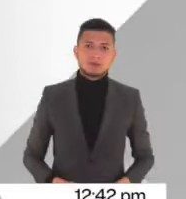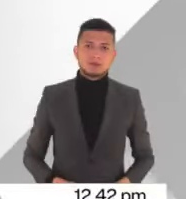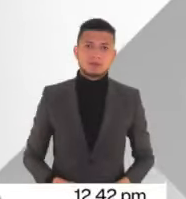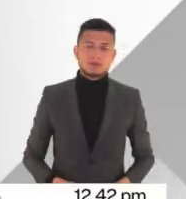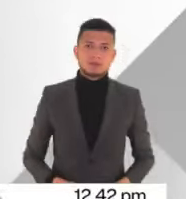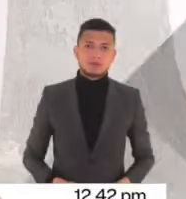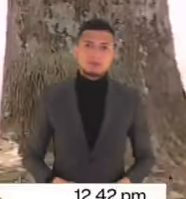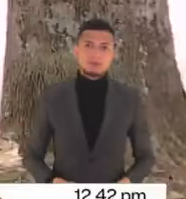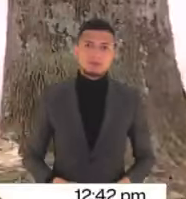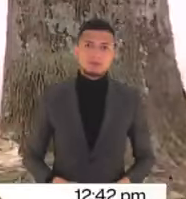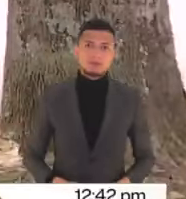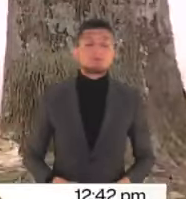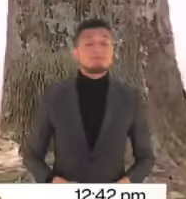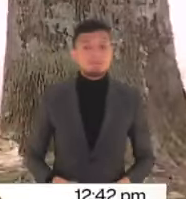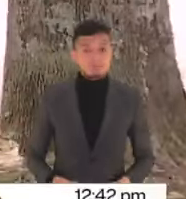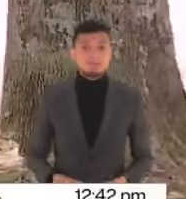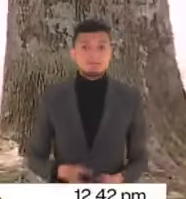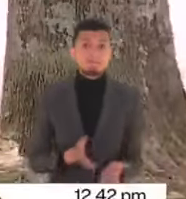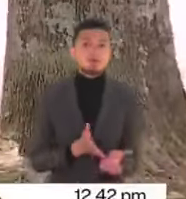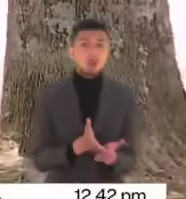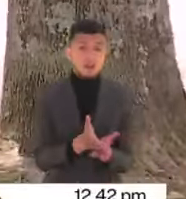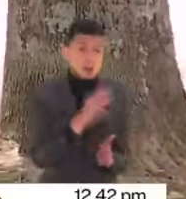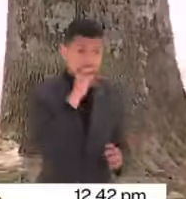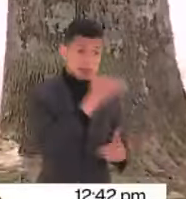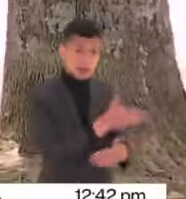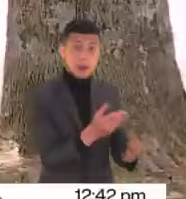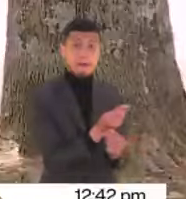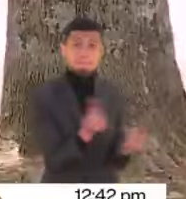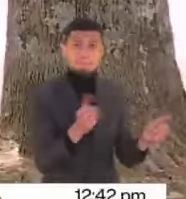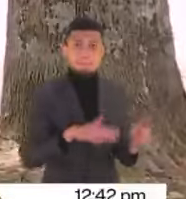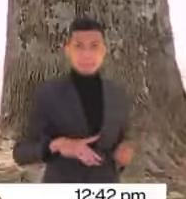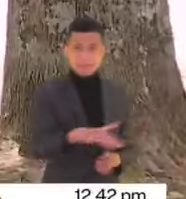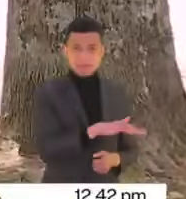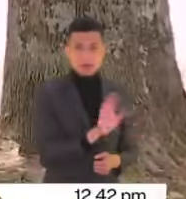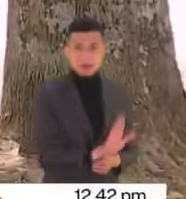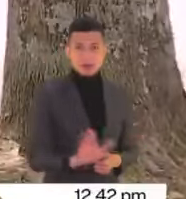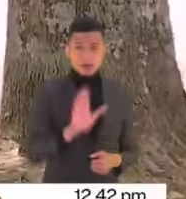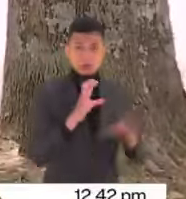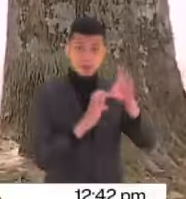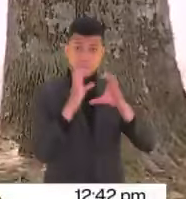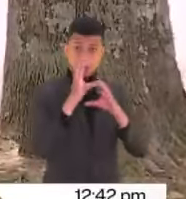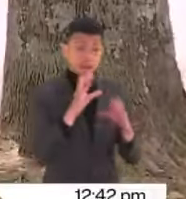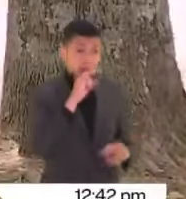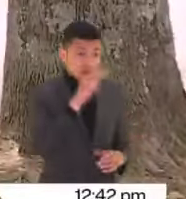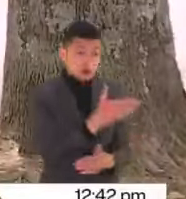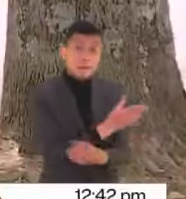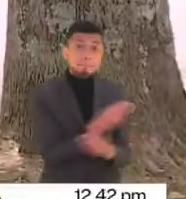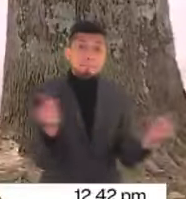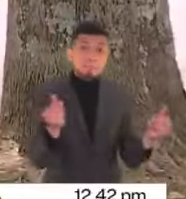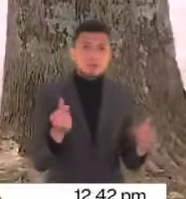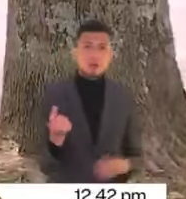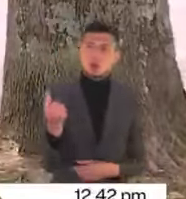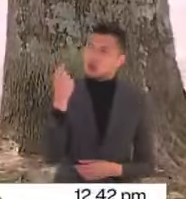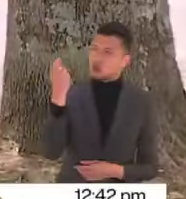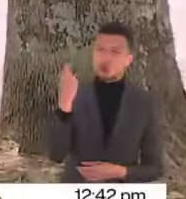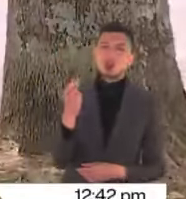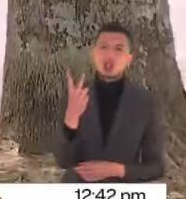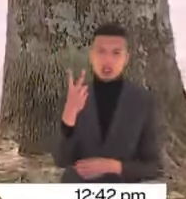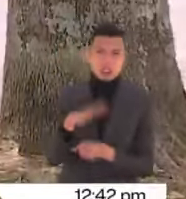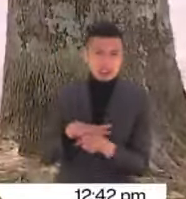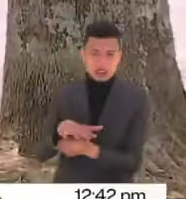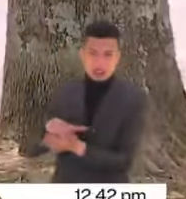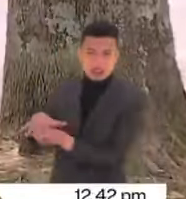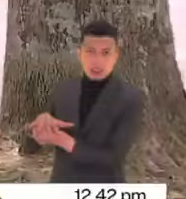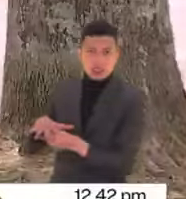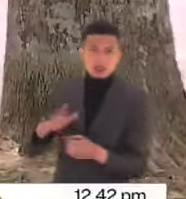Y atención, siguen desapareciendo niños aquí en el departamento del Cauca. En las últimas se conocieron dos casos en Santander de